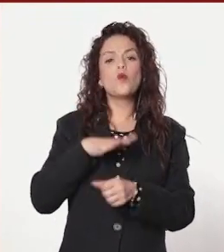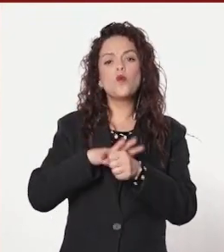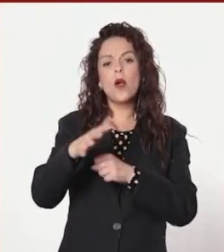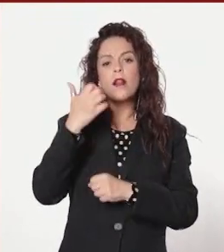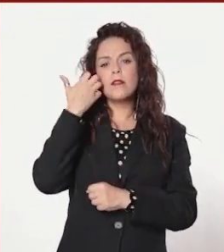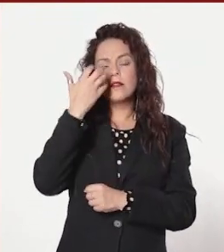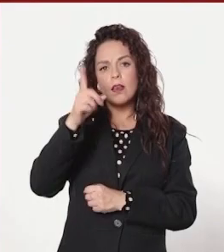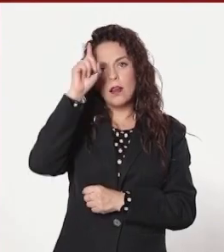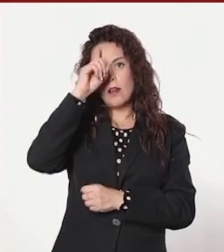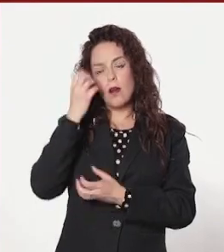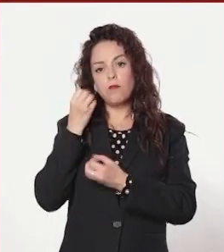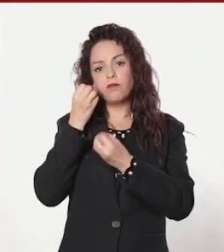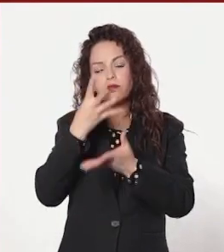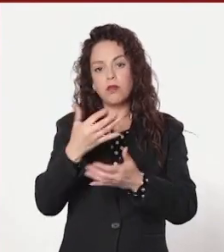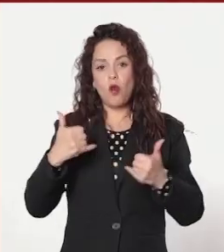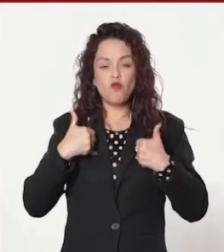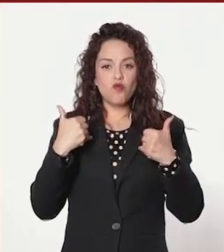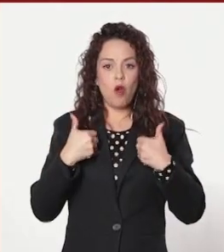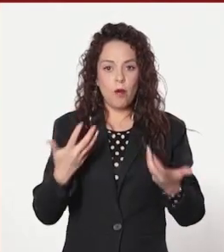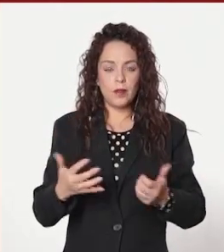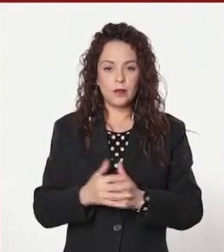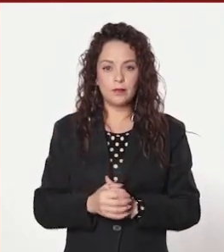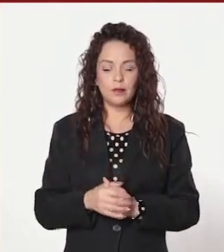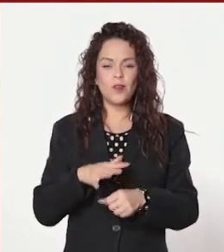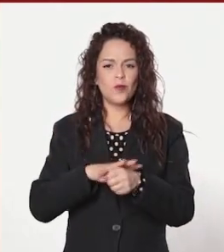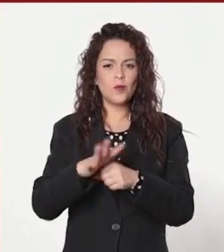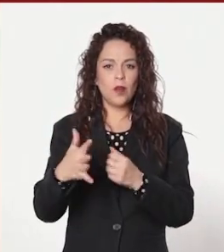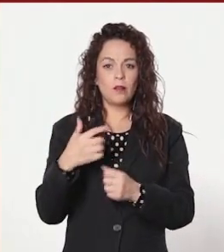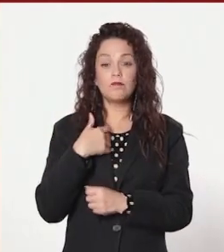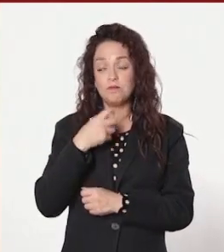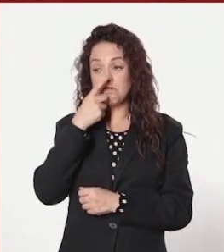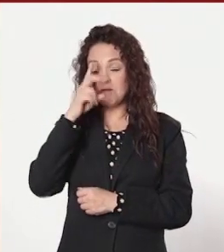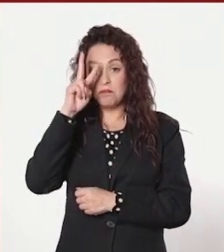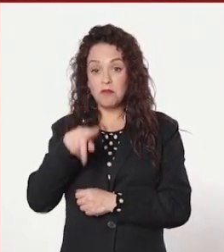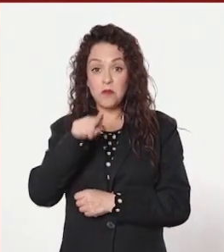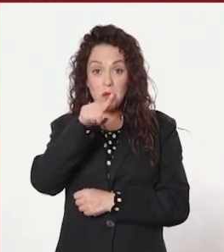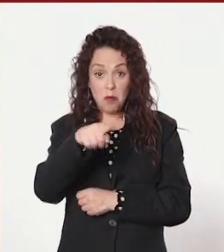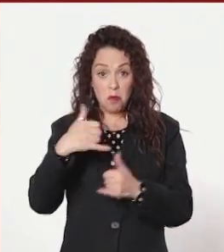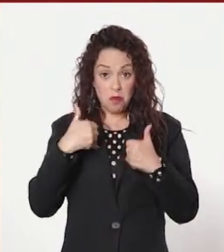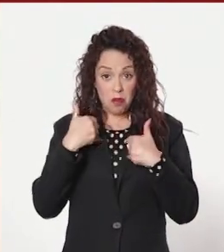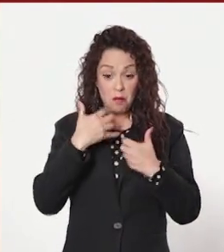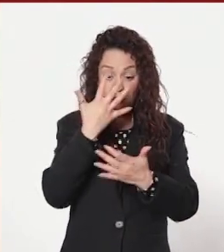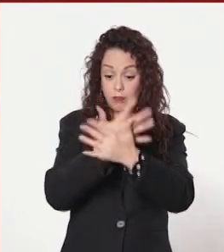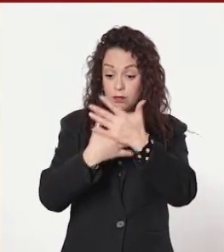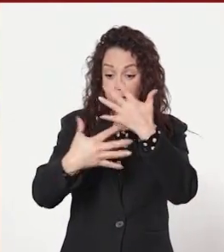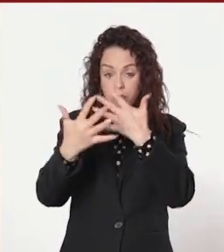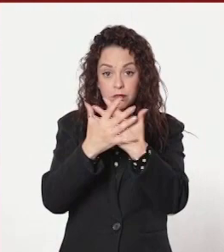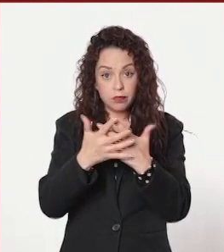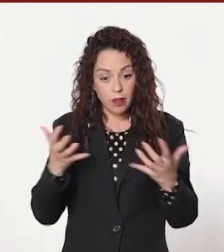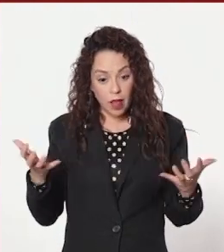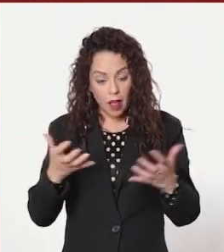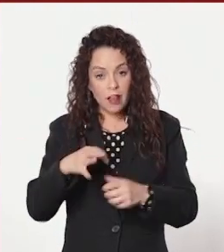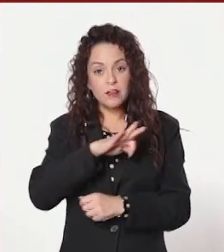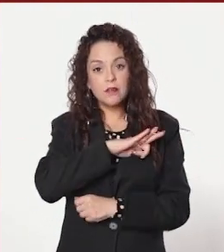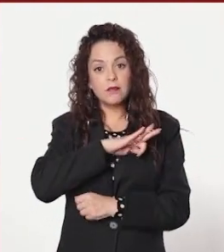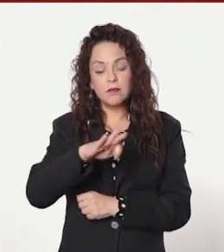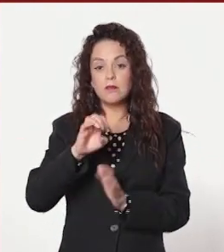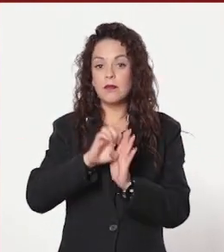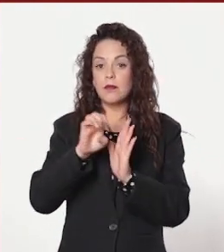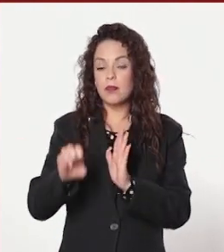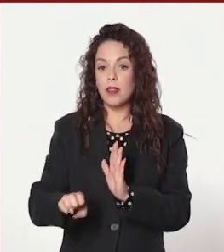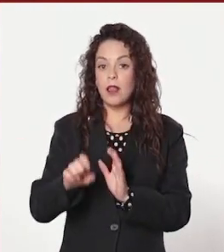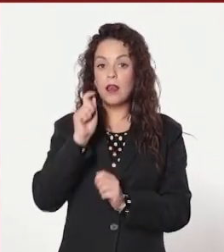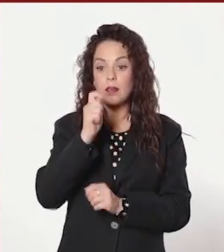nos están viendo? Pues les diría que el cambio está en sus manos. O sea, ellos con el simple hecho de poner un envase